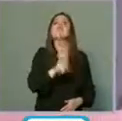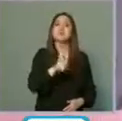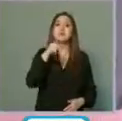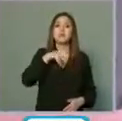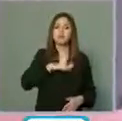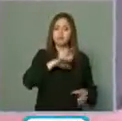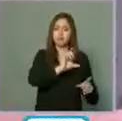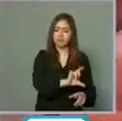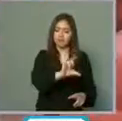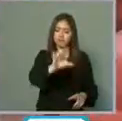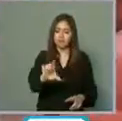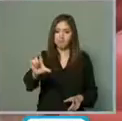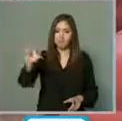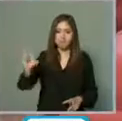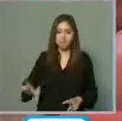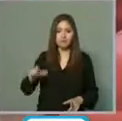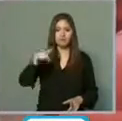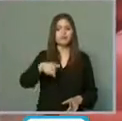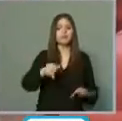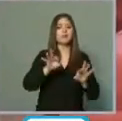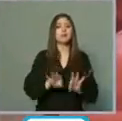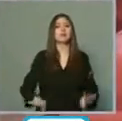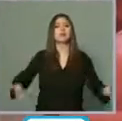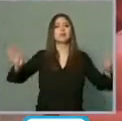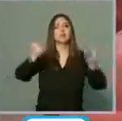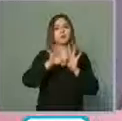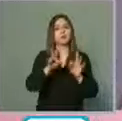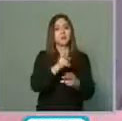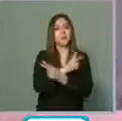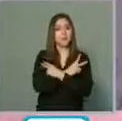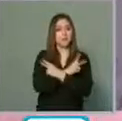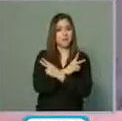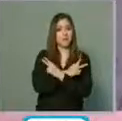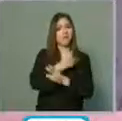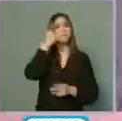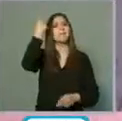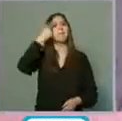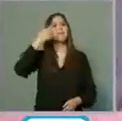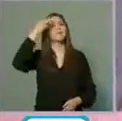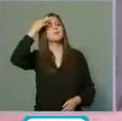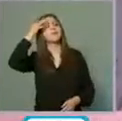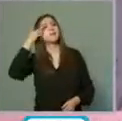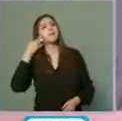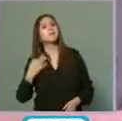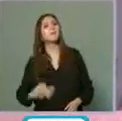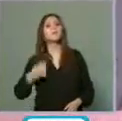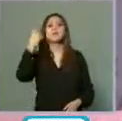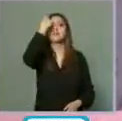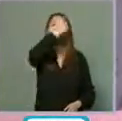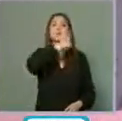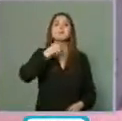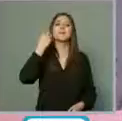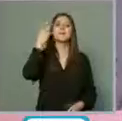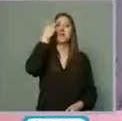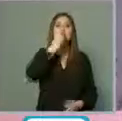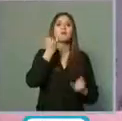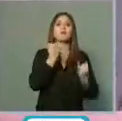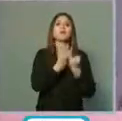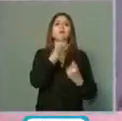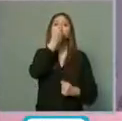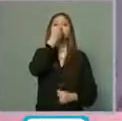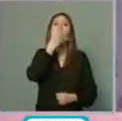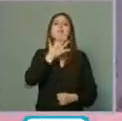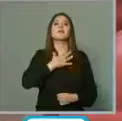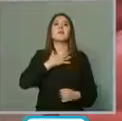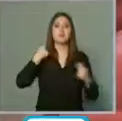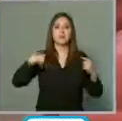productos esenciales para estas vacaciones y poder mantener un pelo divino, un rostro hermoso y obviamente oler bien. Ay, a